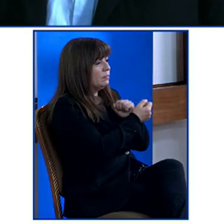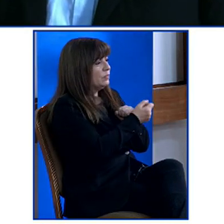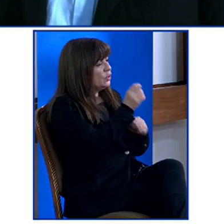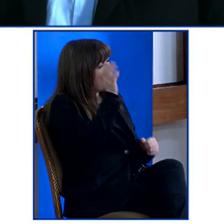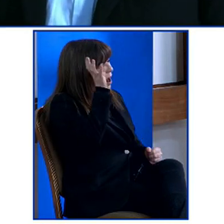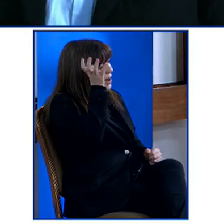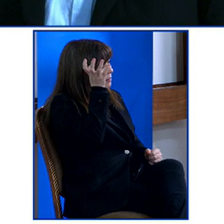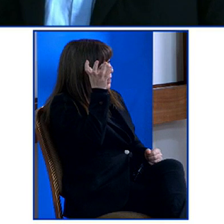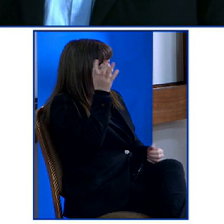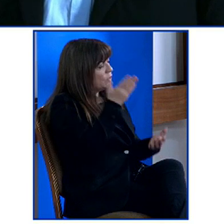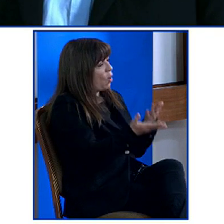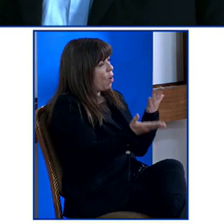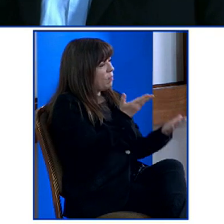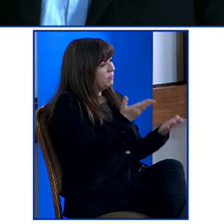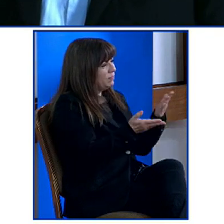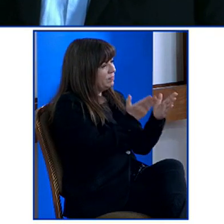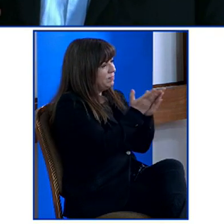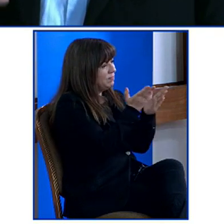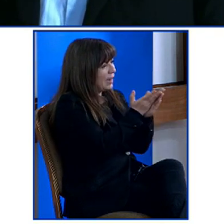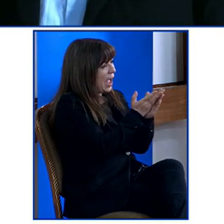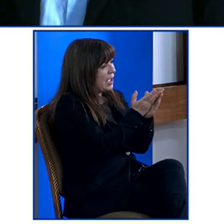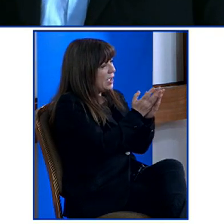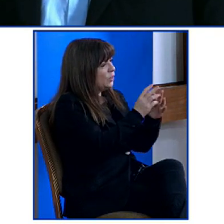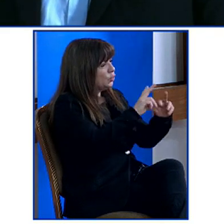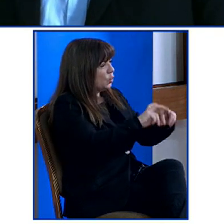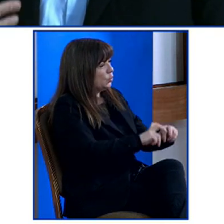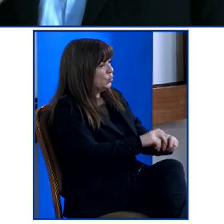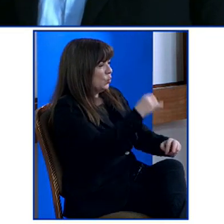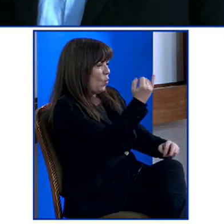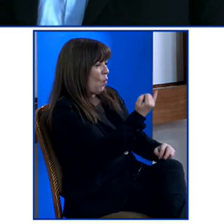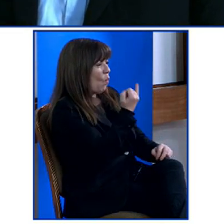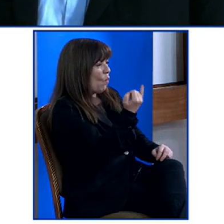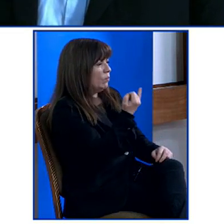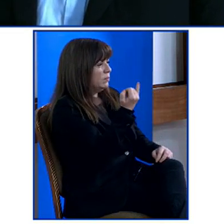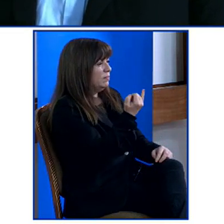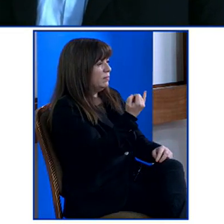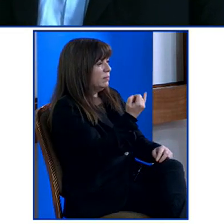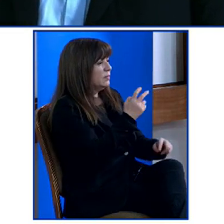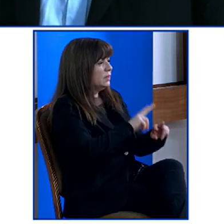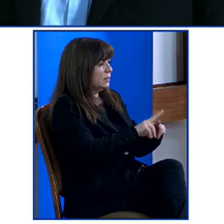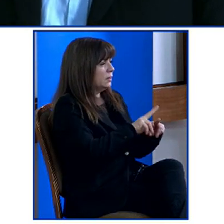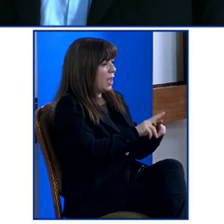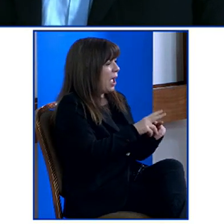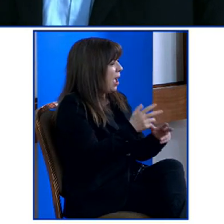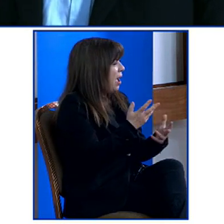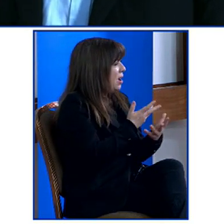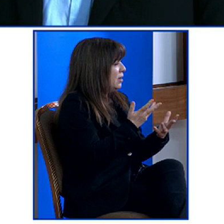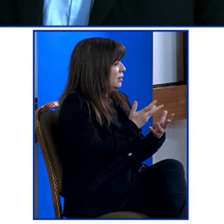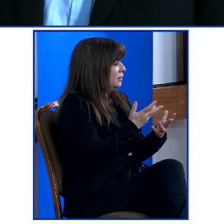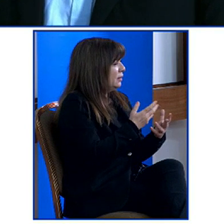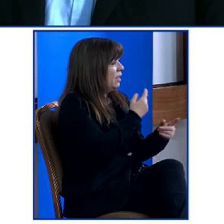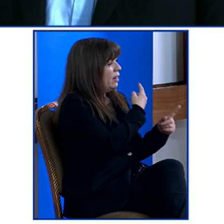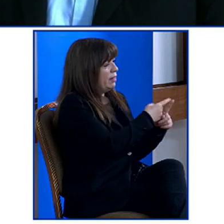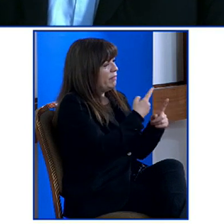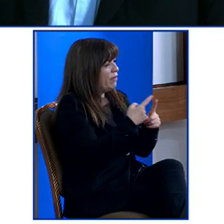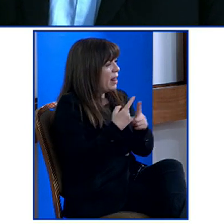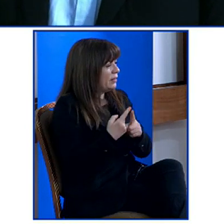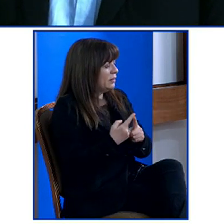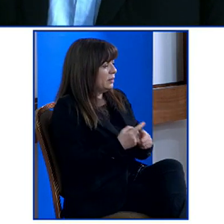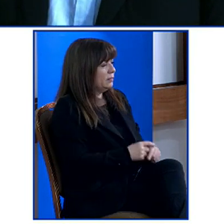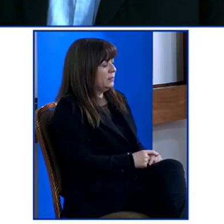comparando todos estos estudios, que son normalmente estudios independientes que se realizan utilizando distintas